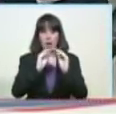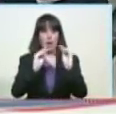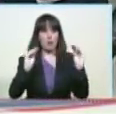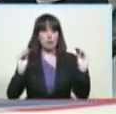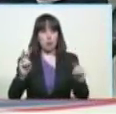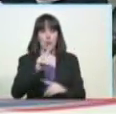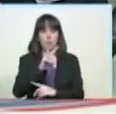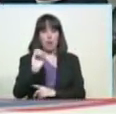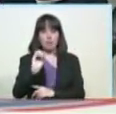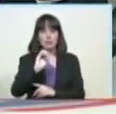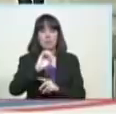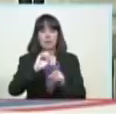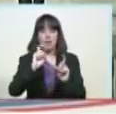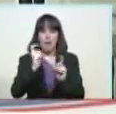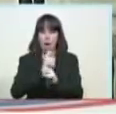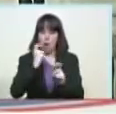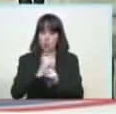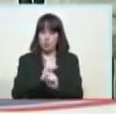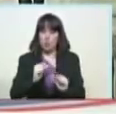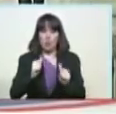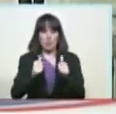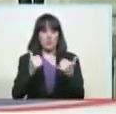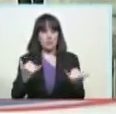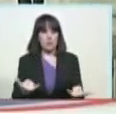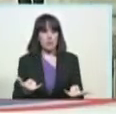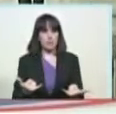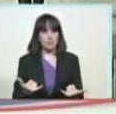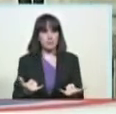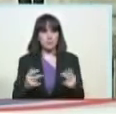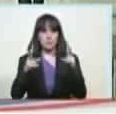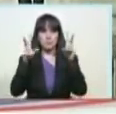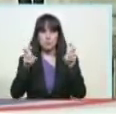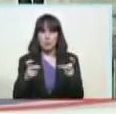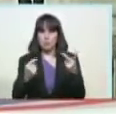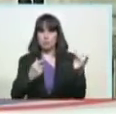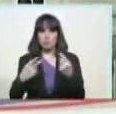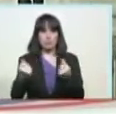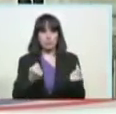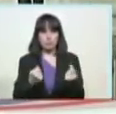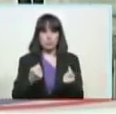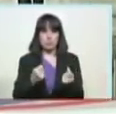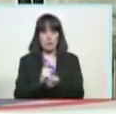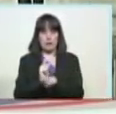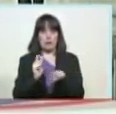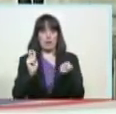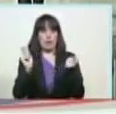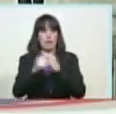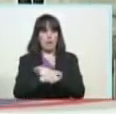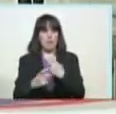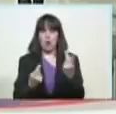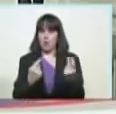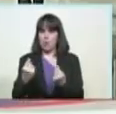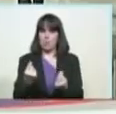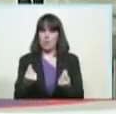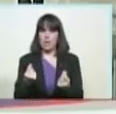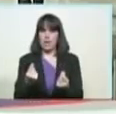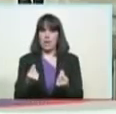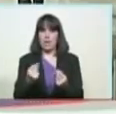hago 20 de agosto arranca pues el programa de recuperación económica con la reconversión monetaria